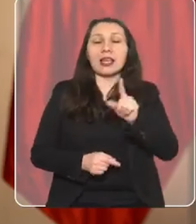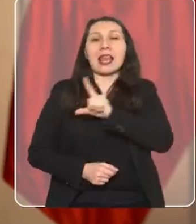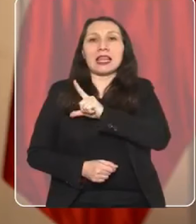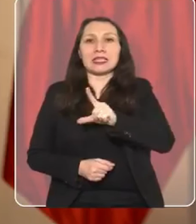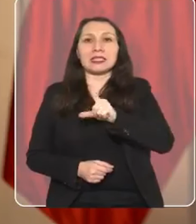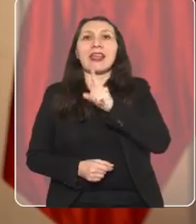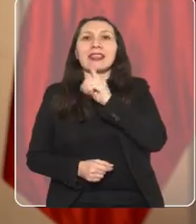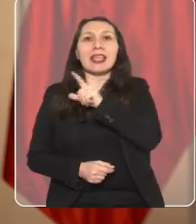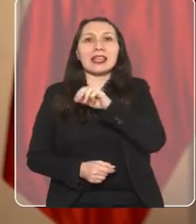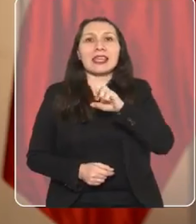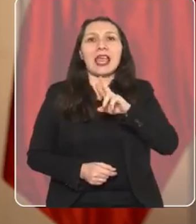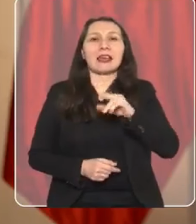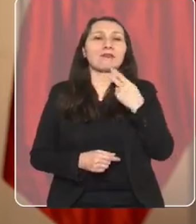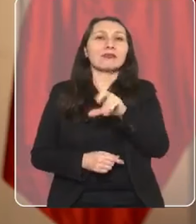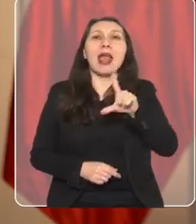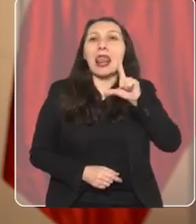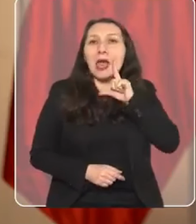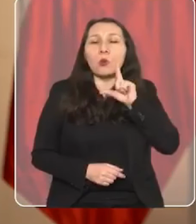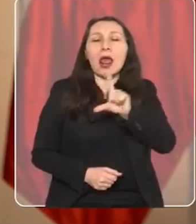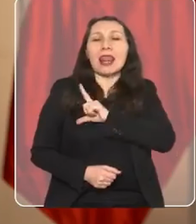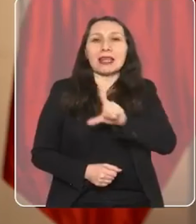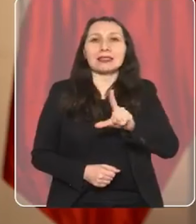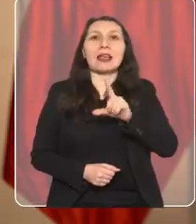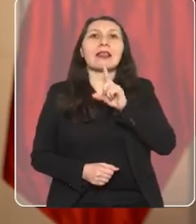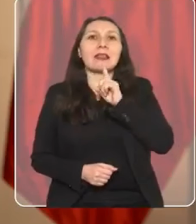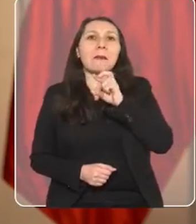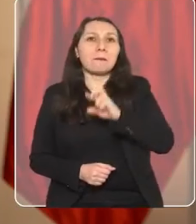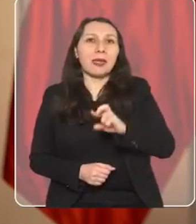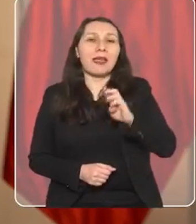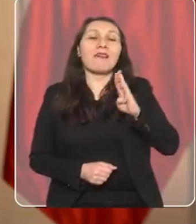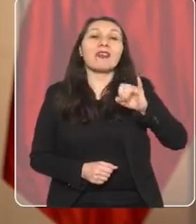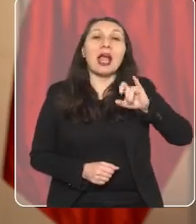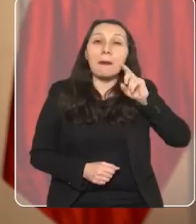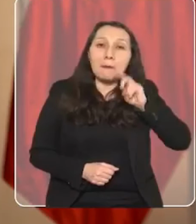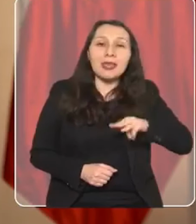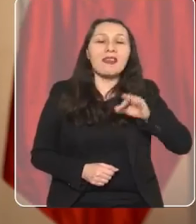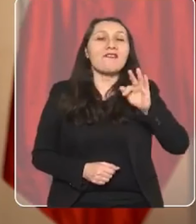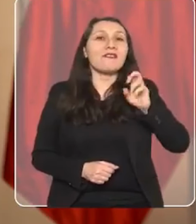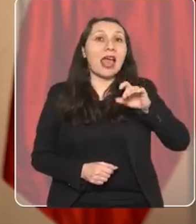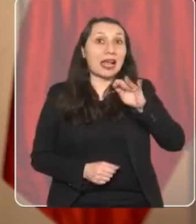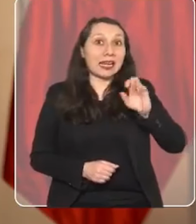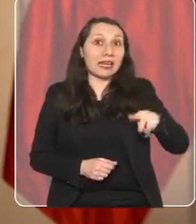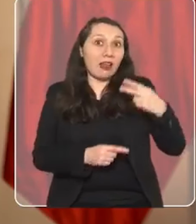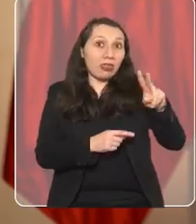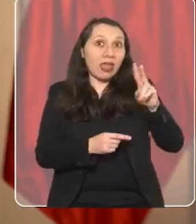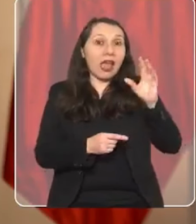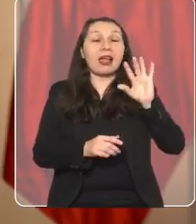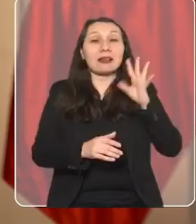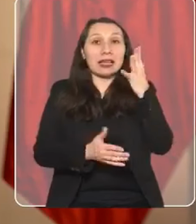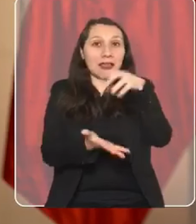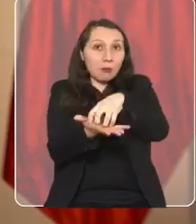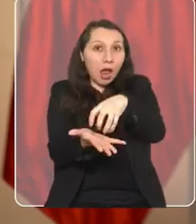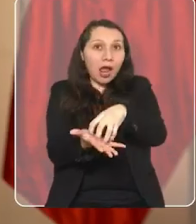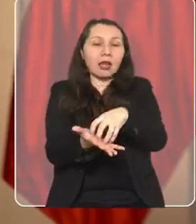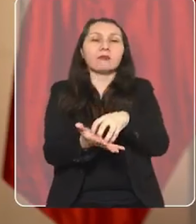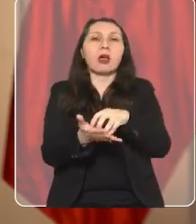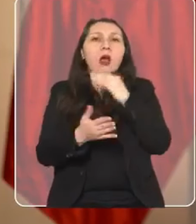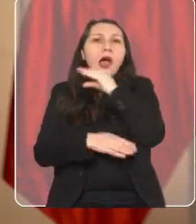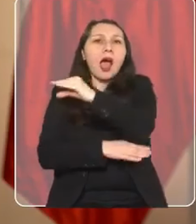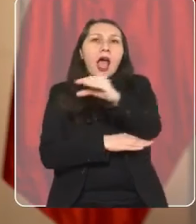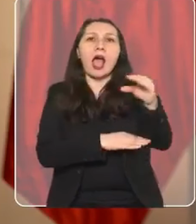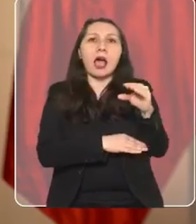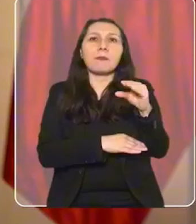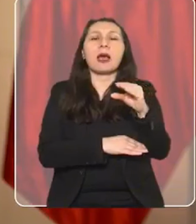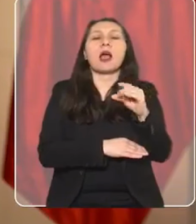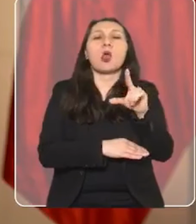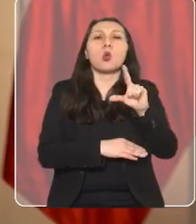Liceo Jorge telier de lautaro en el Liceo tp Benjamín Franklin de quinta normal en la escuela rural Lucila